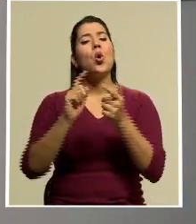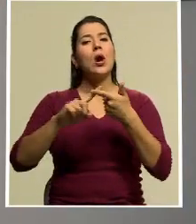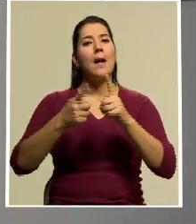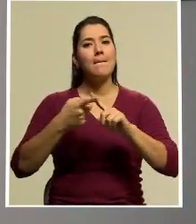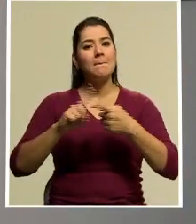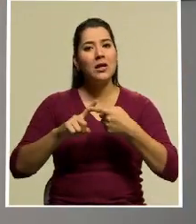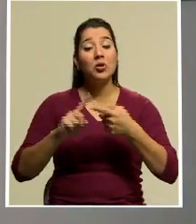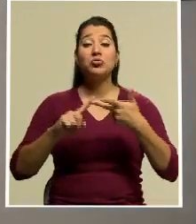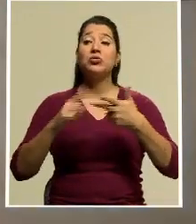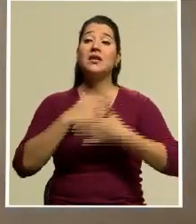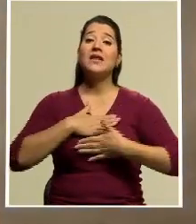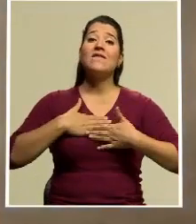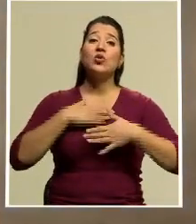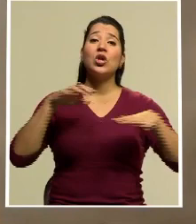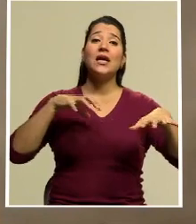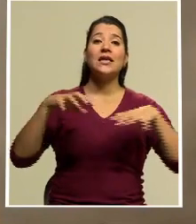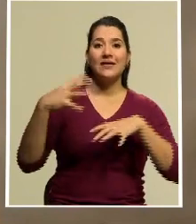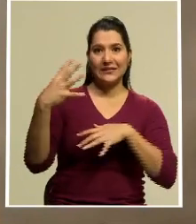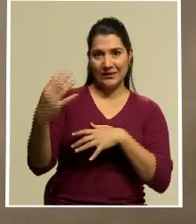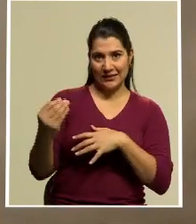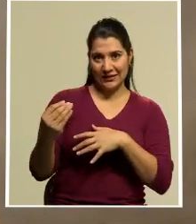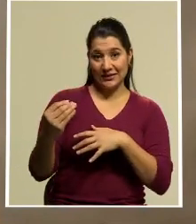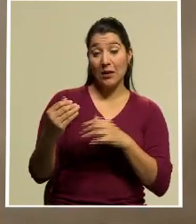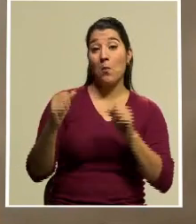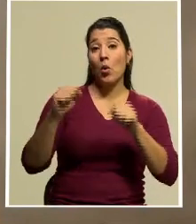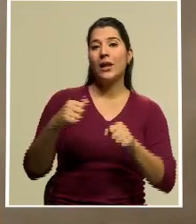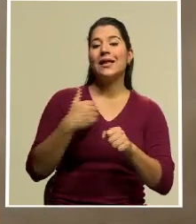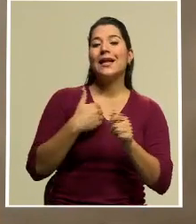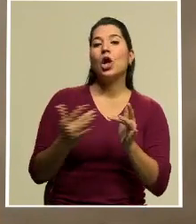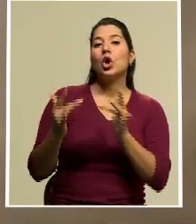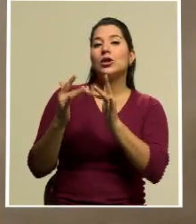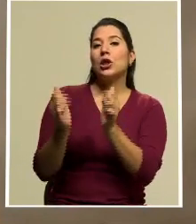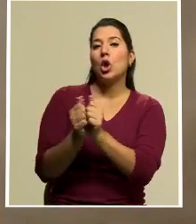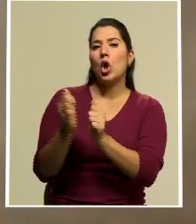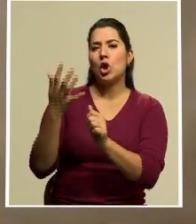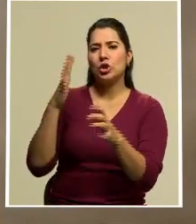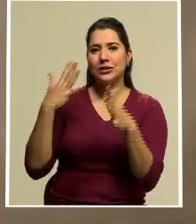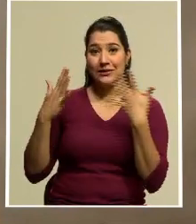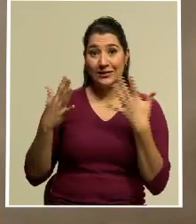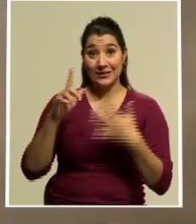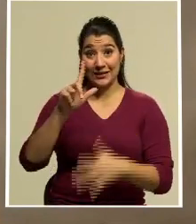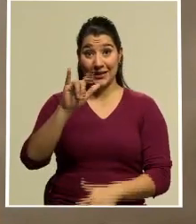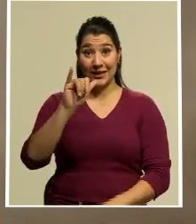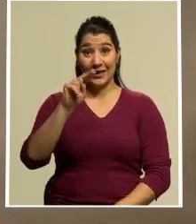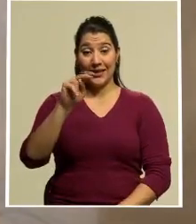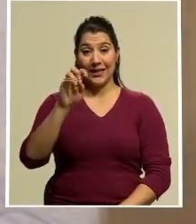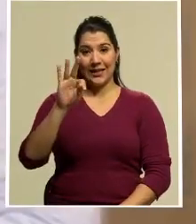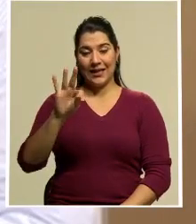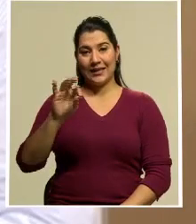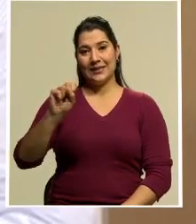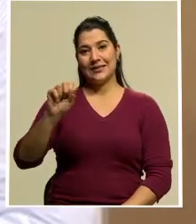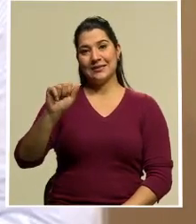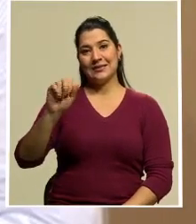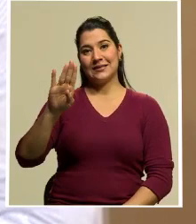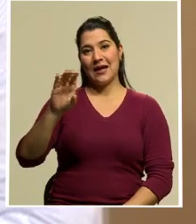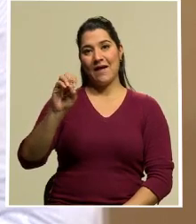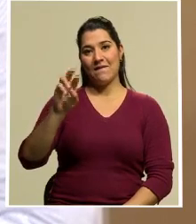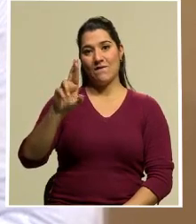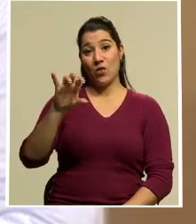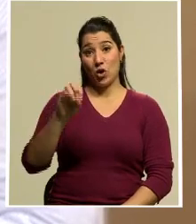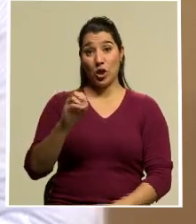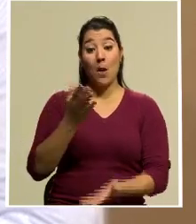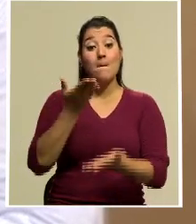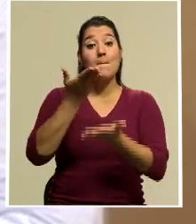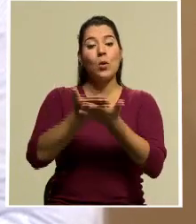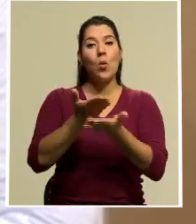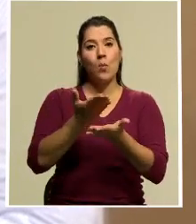de actividades al aire libre, en contacto con la naturaleza. Linette Saborío propone una hoja de ruta para sus primeros 100 días